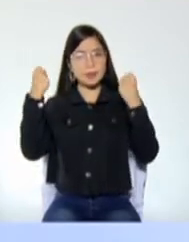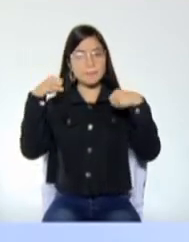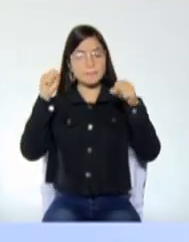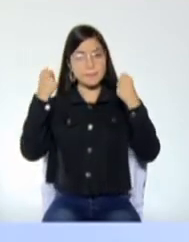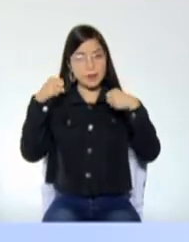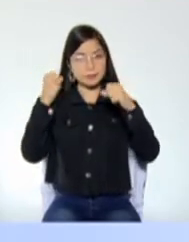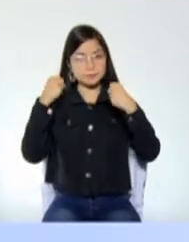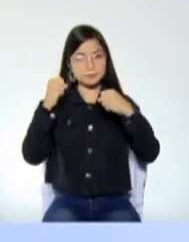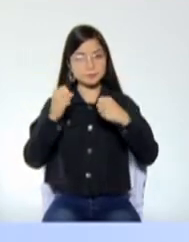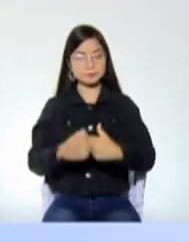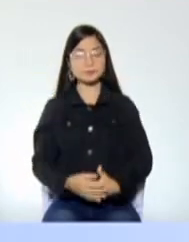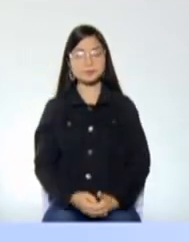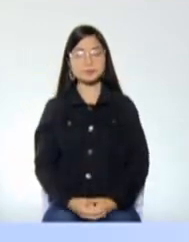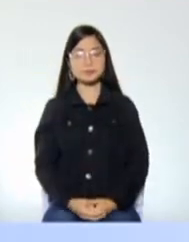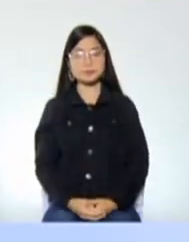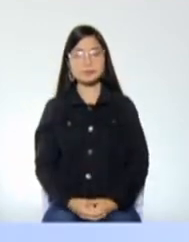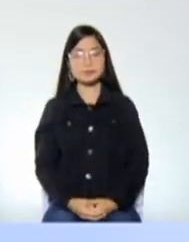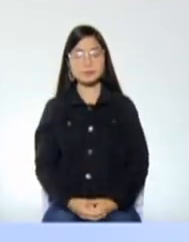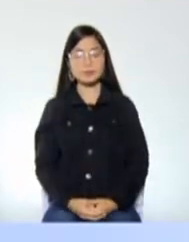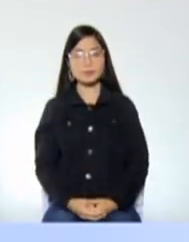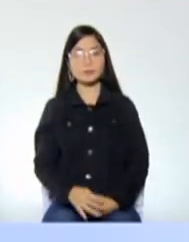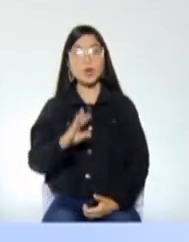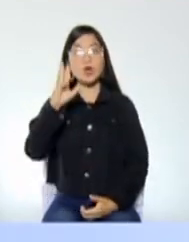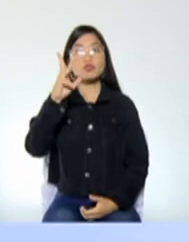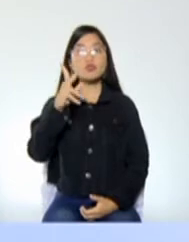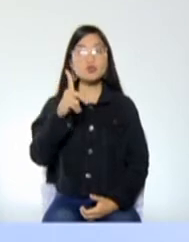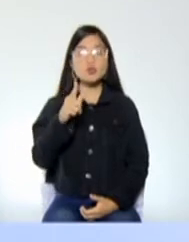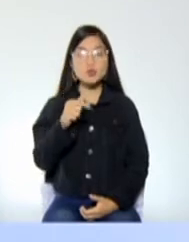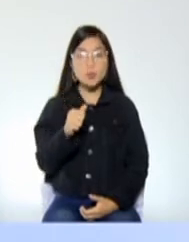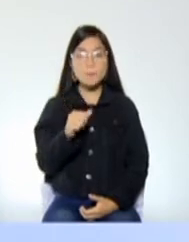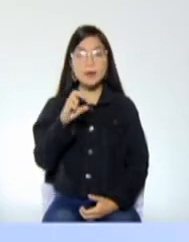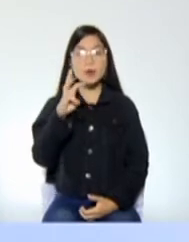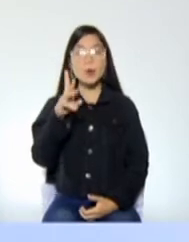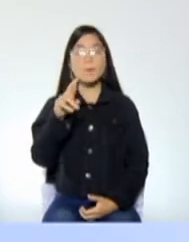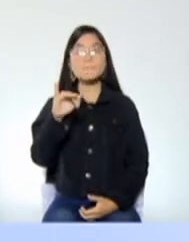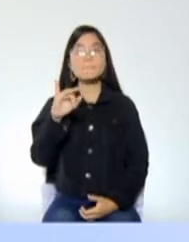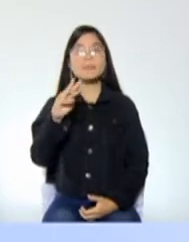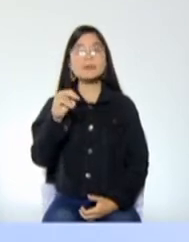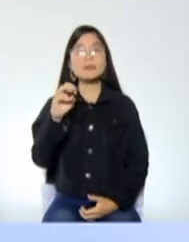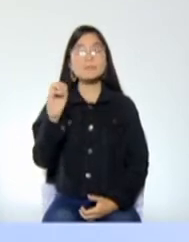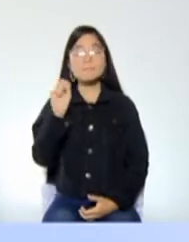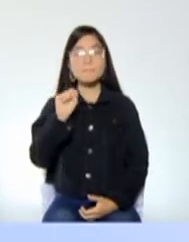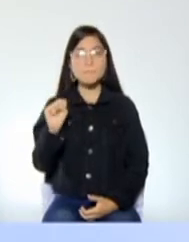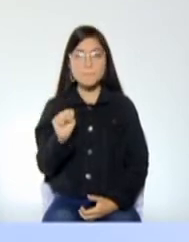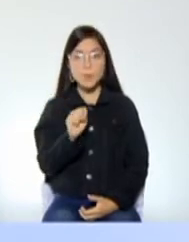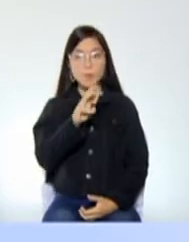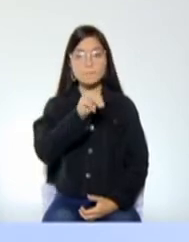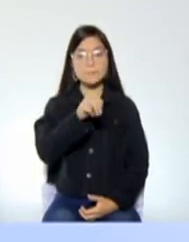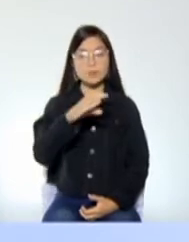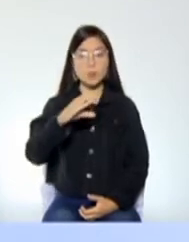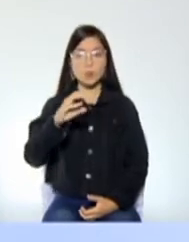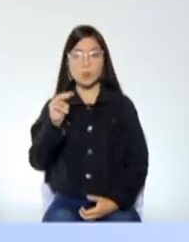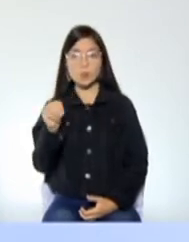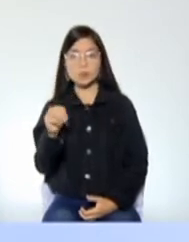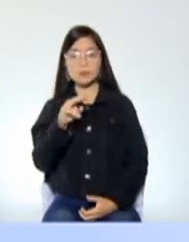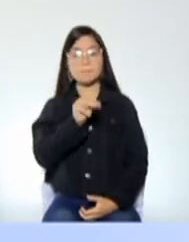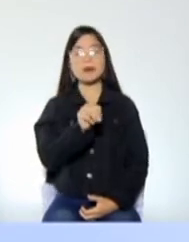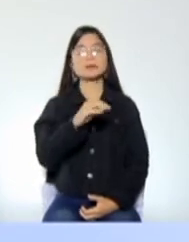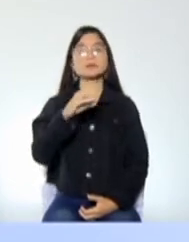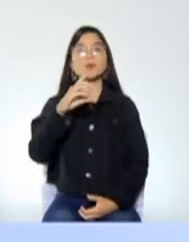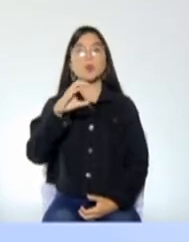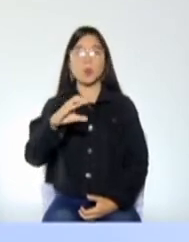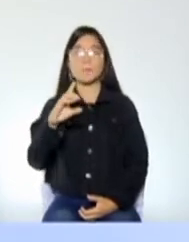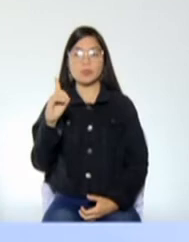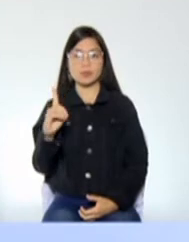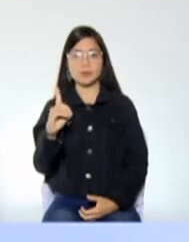teórico-prácticos. Esos referentes teórico-prácticos eran números primos, mínimo común múltiplo y máximo común divisor. En el